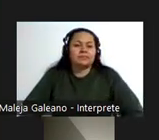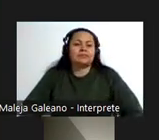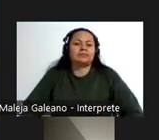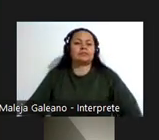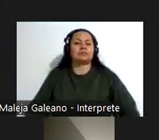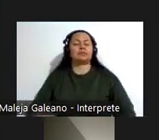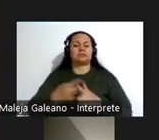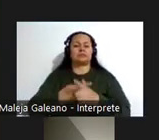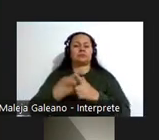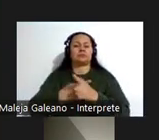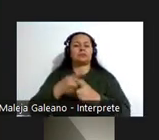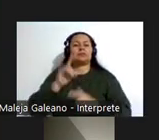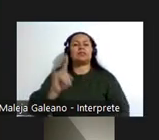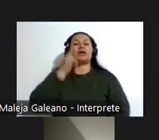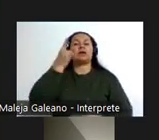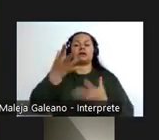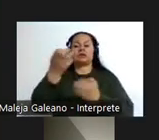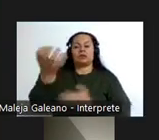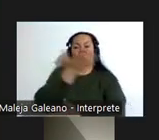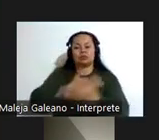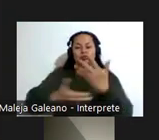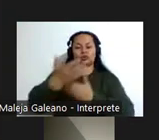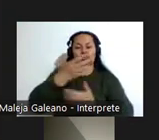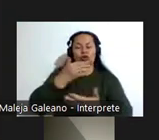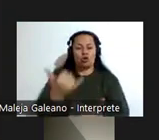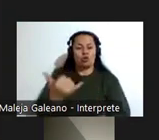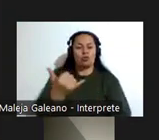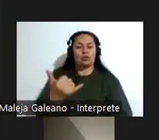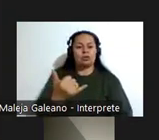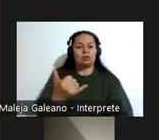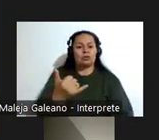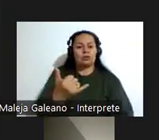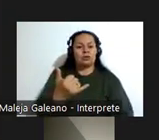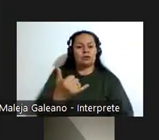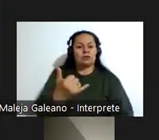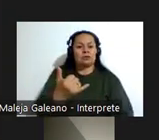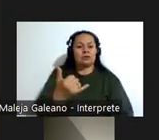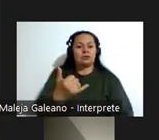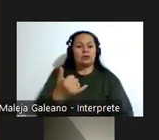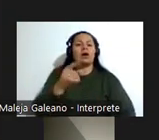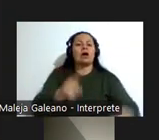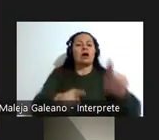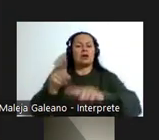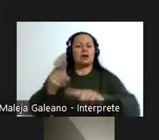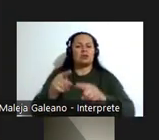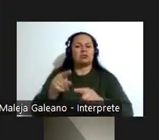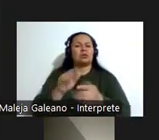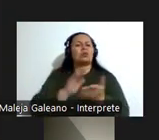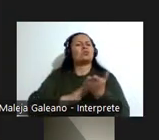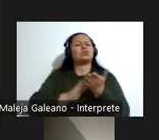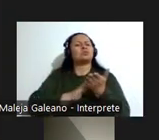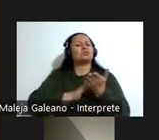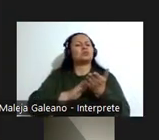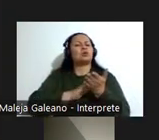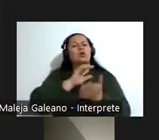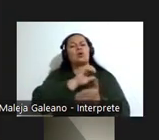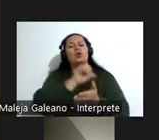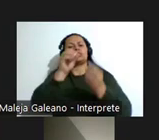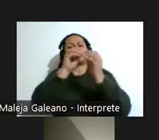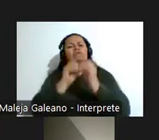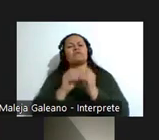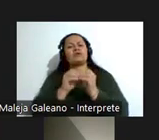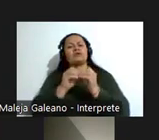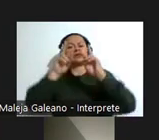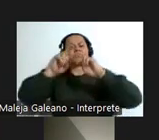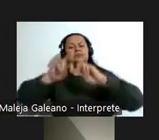Entonces, algo que quiero compartirles hoy es que hay algo que me ha hecho curar de una u otra forma esa producción e